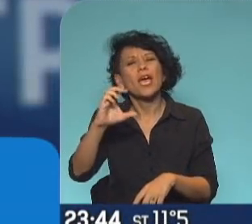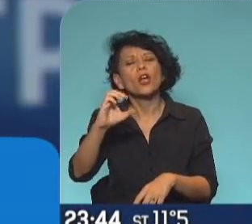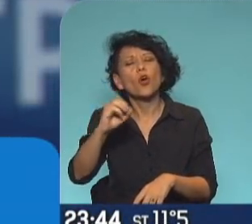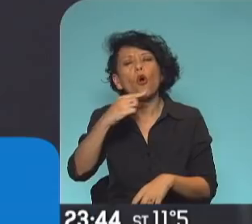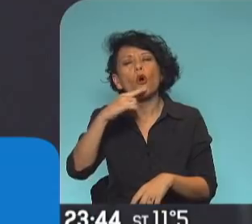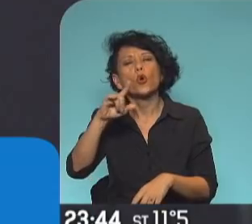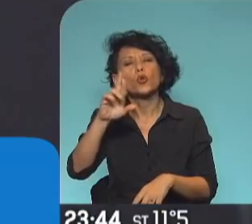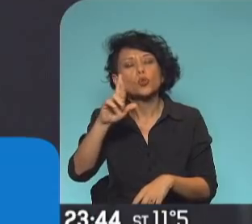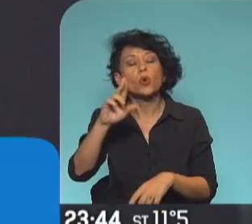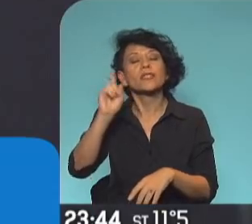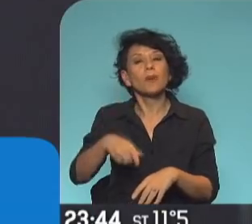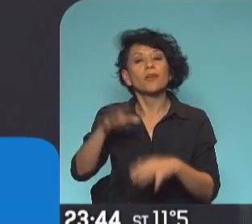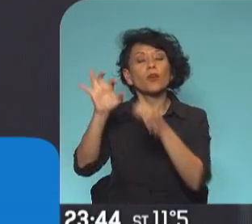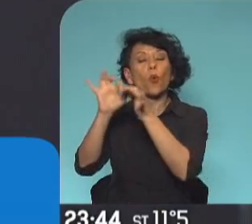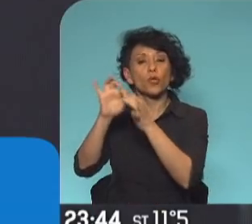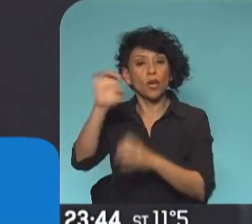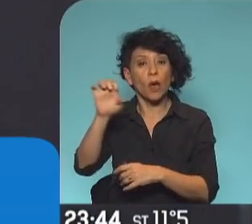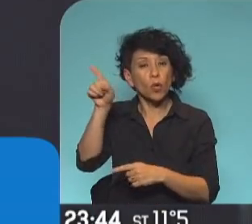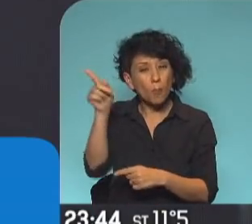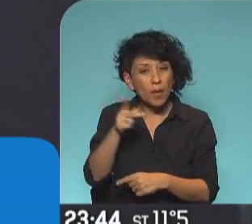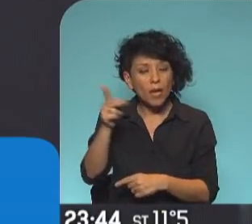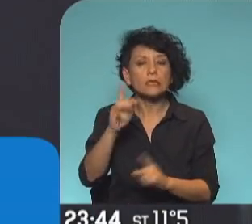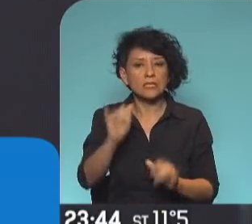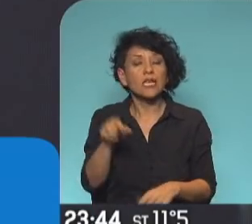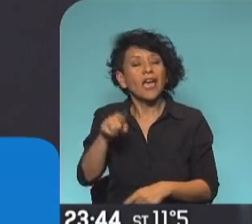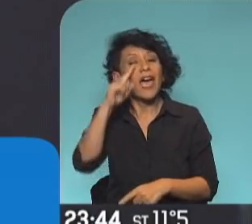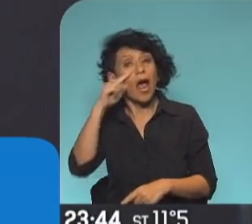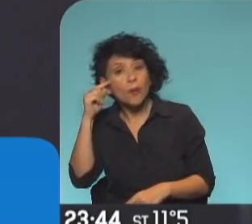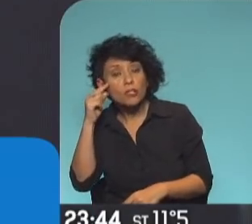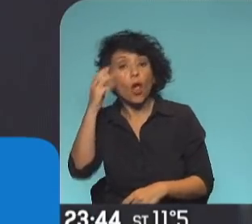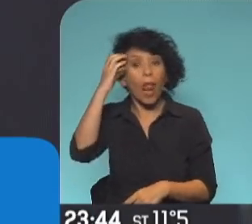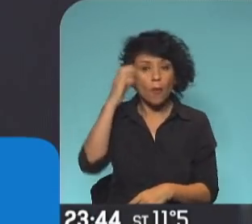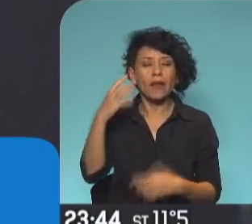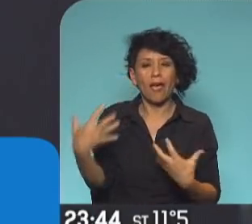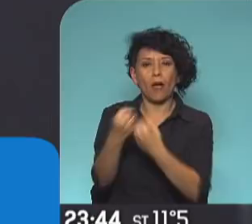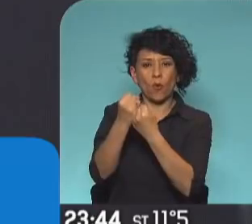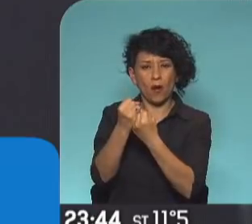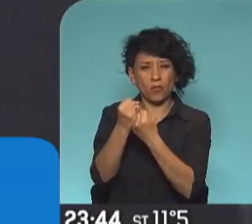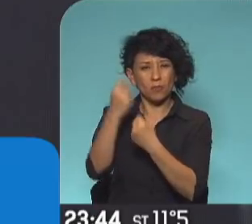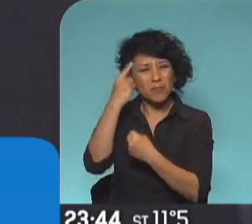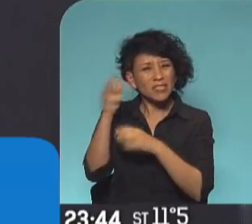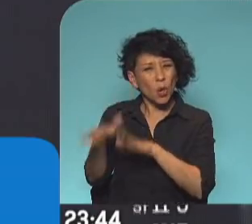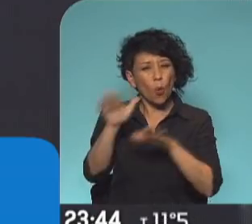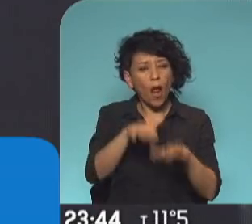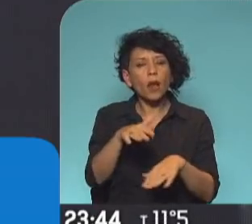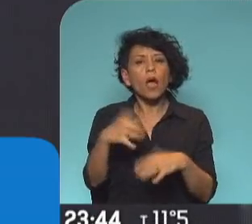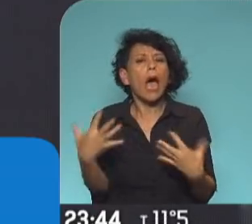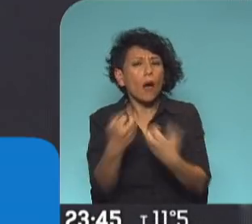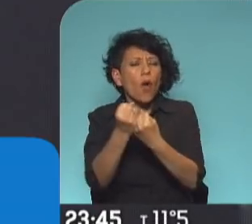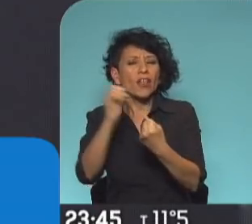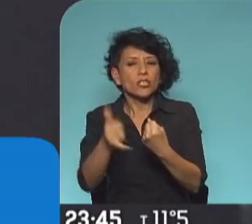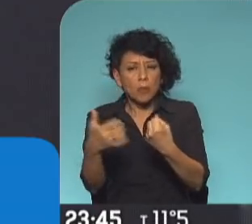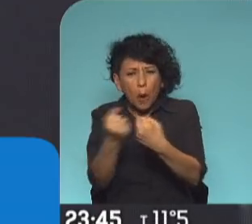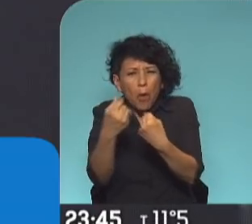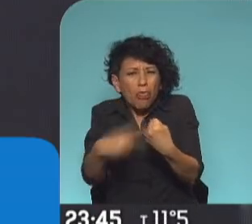Europea, ¿no? Sí, ahí coincidieron tanto Alberto Fernández como Labaña en decir, sí, el acuerdo, pero no sabemos de qué se